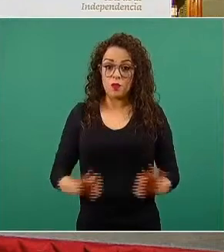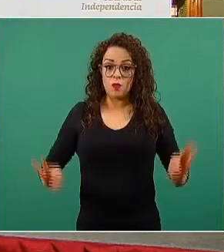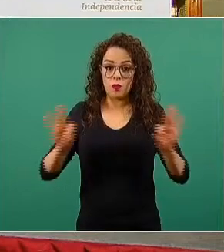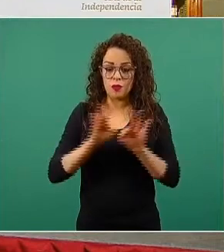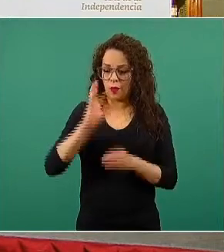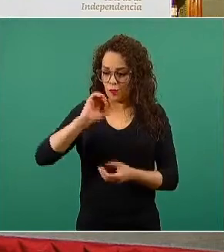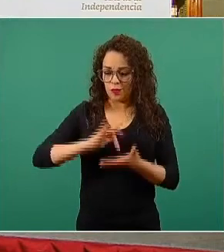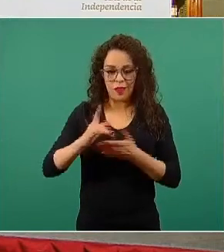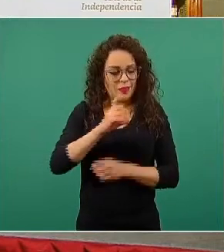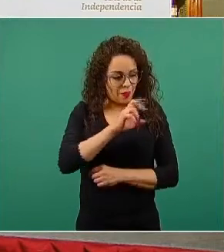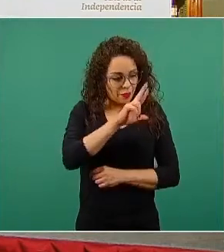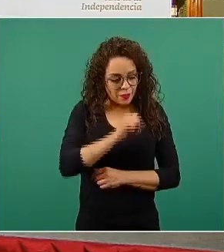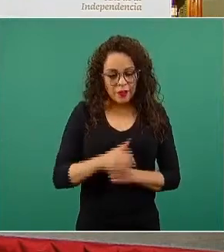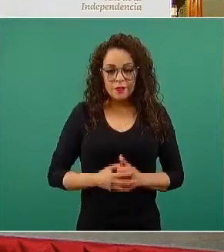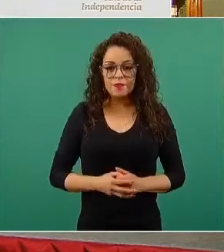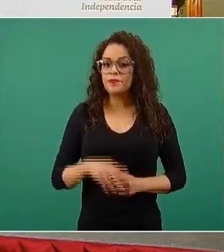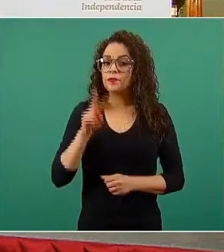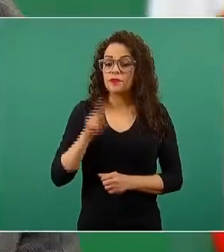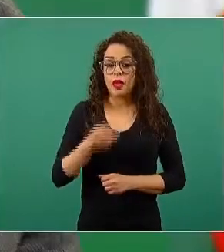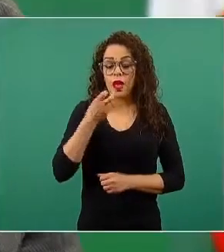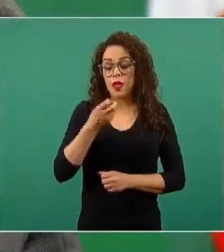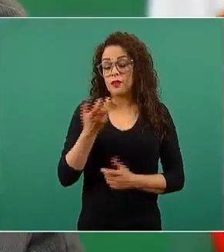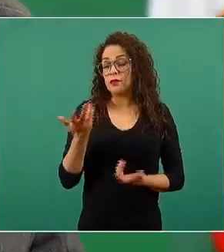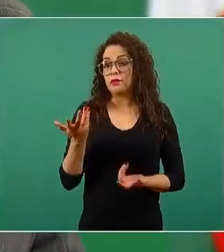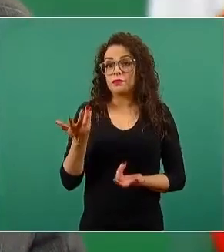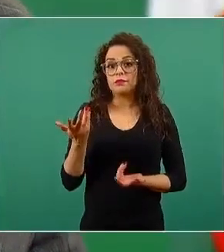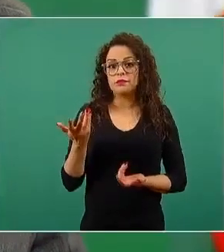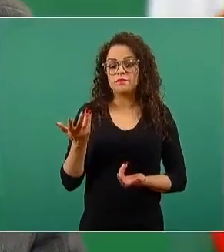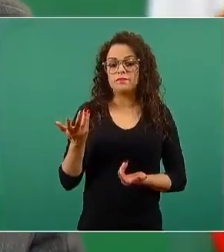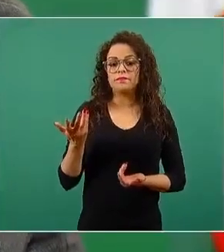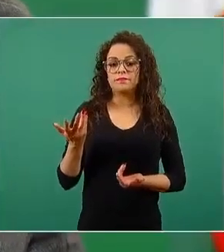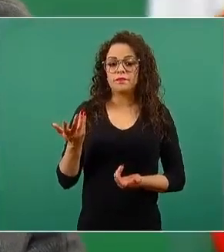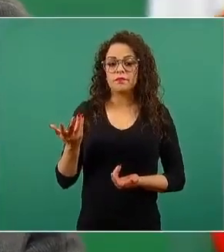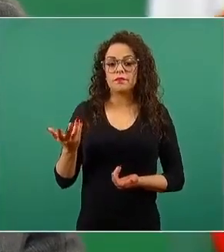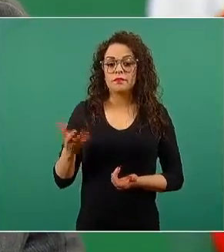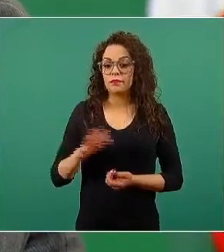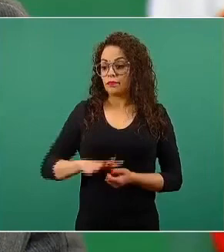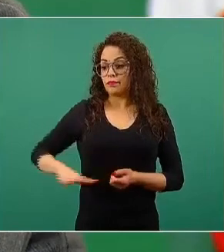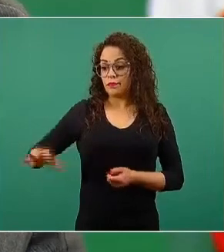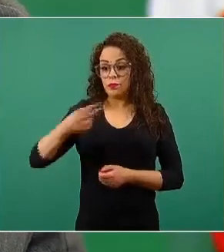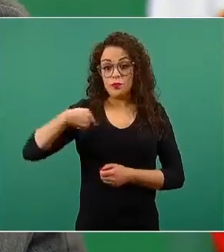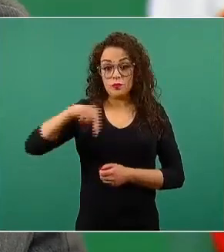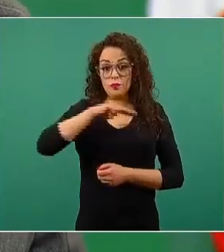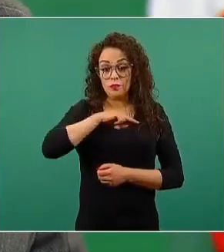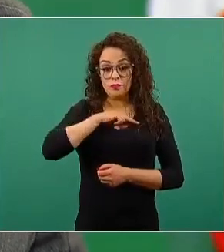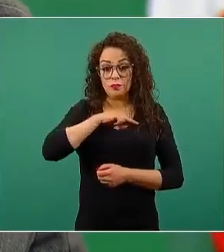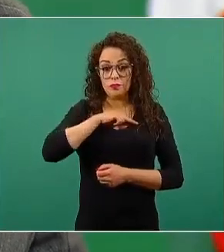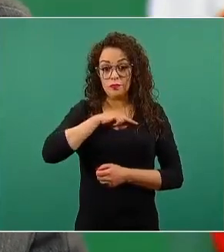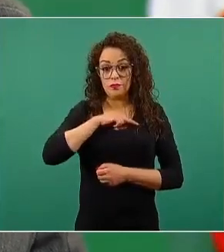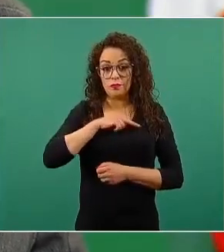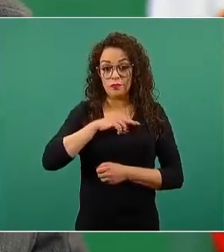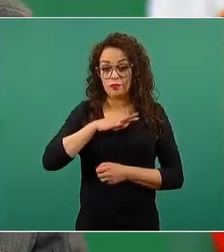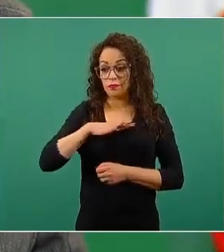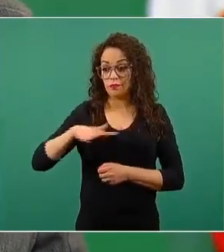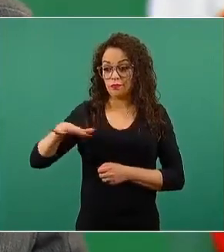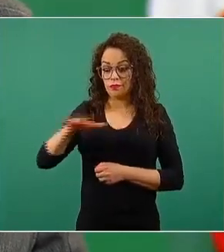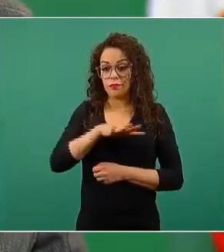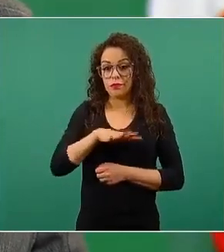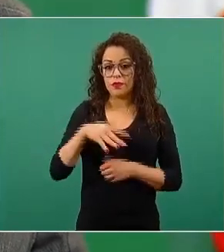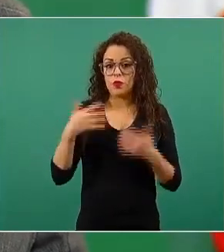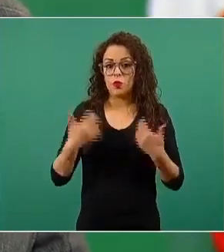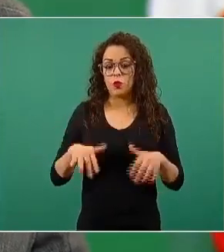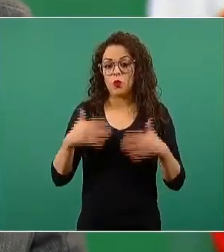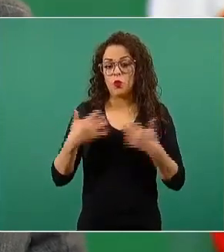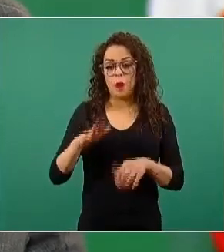que todos hemos vivido, esta es la experiencia, quizás a nuestra generación nos tocó vivir una de las experiencias más críticas en términos de